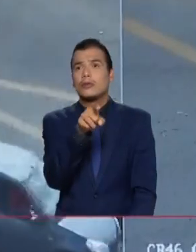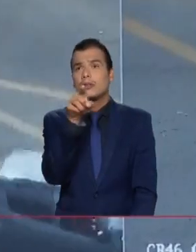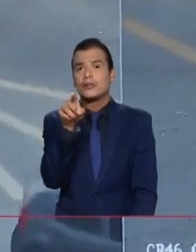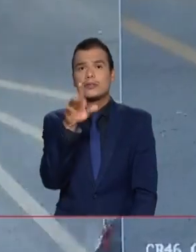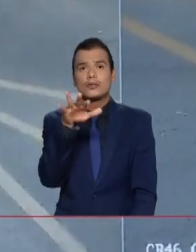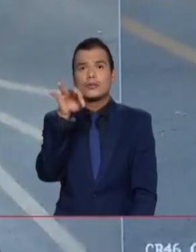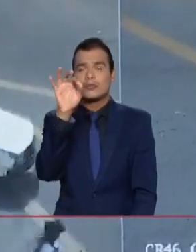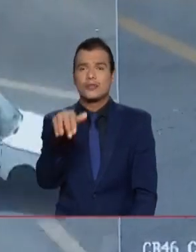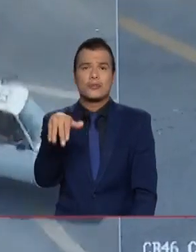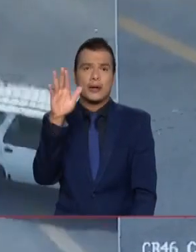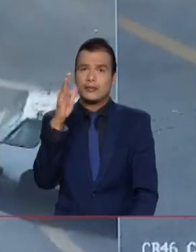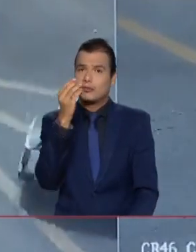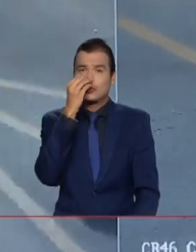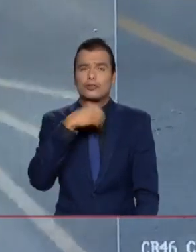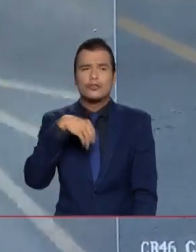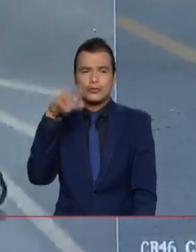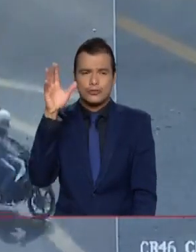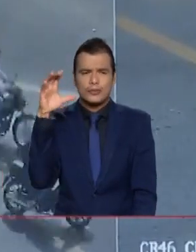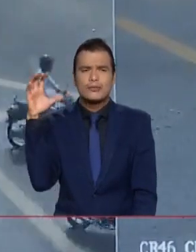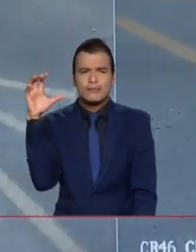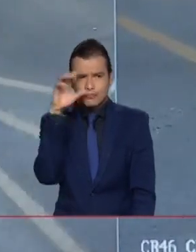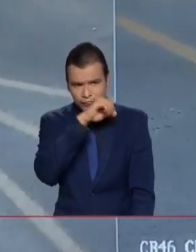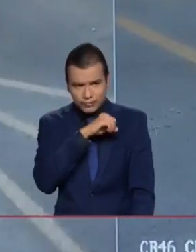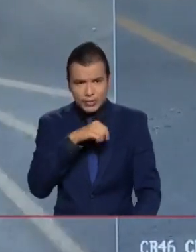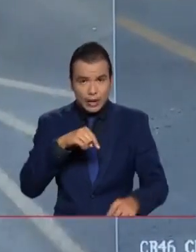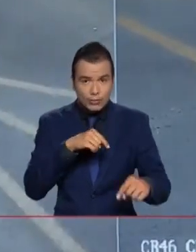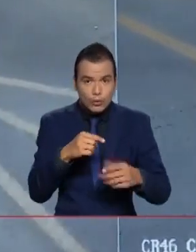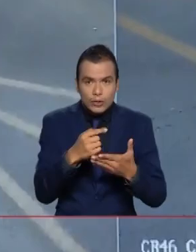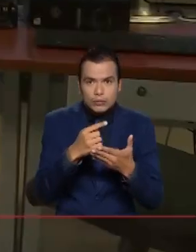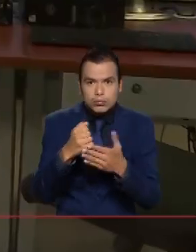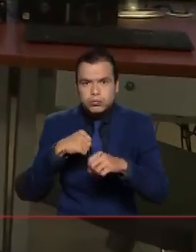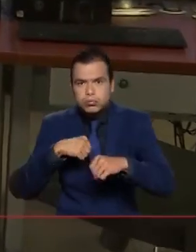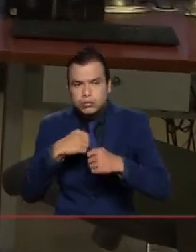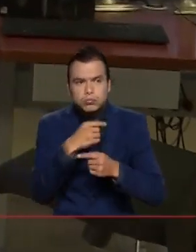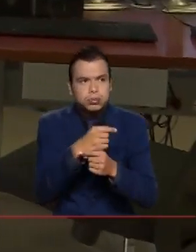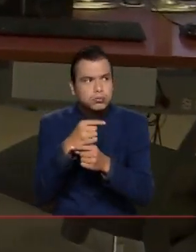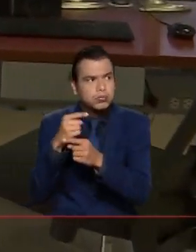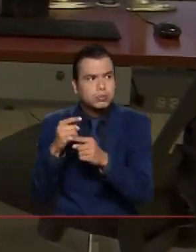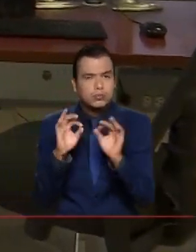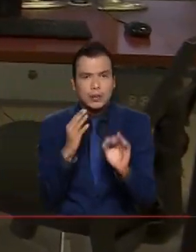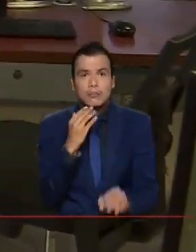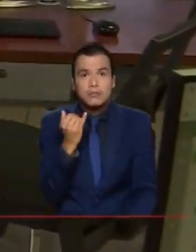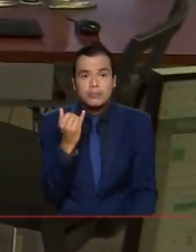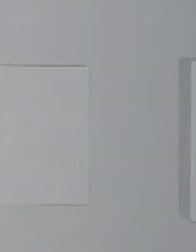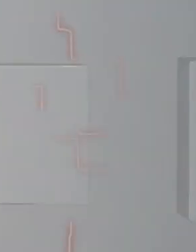funcionan, situación que limita la capacidad de respuesta de las autoridades.